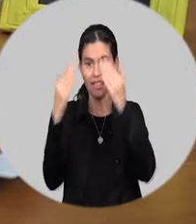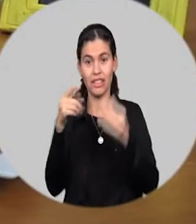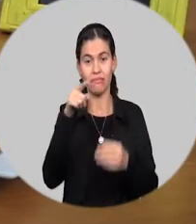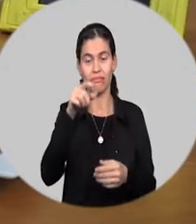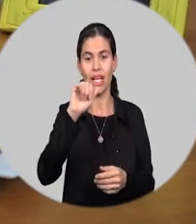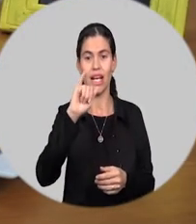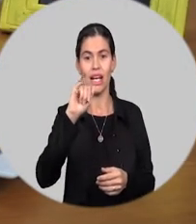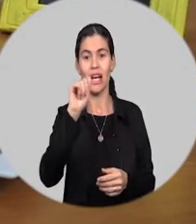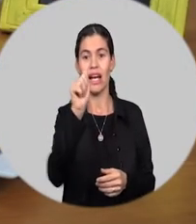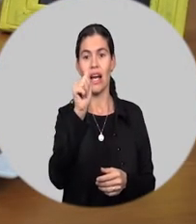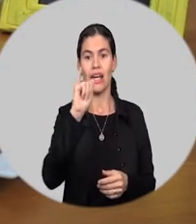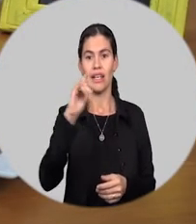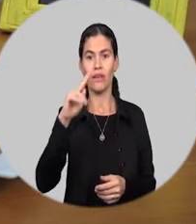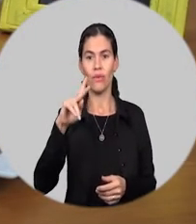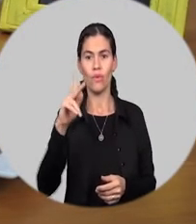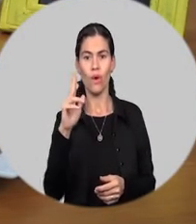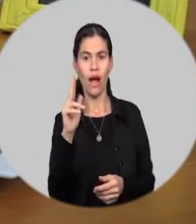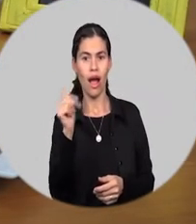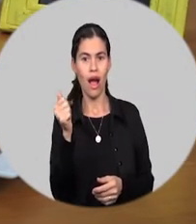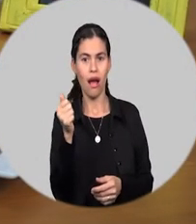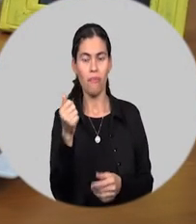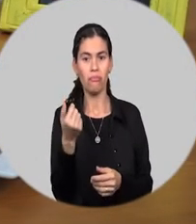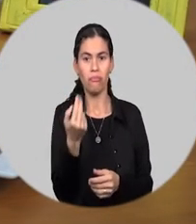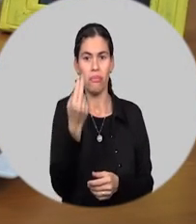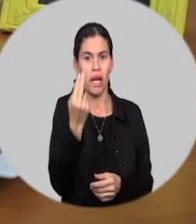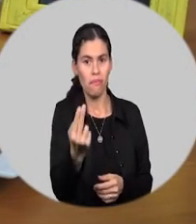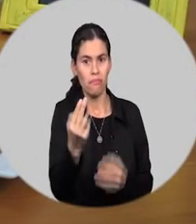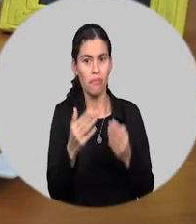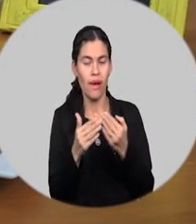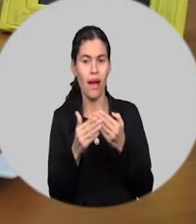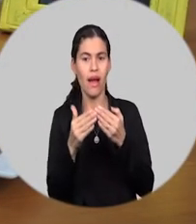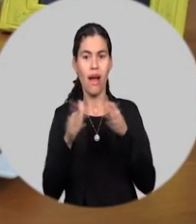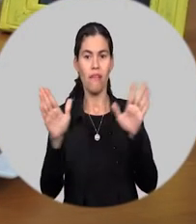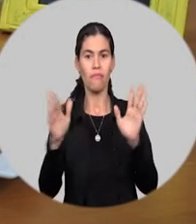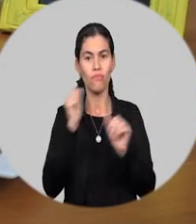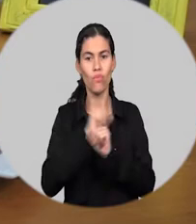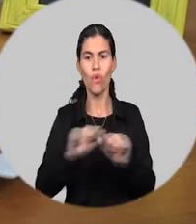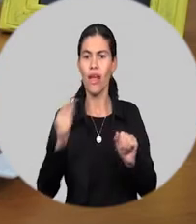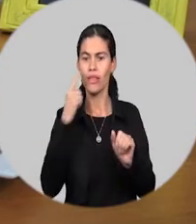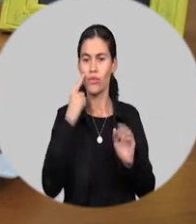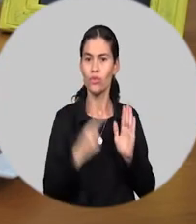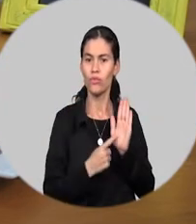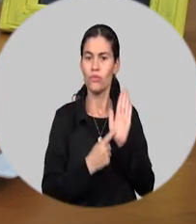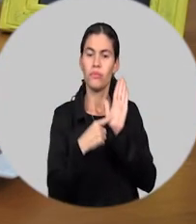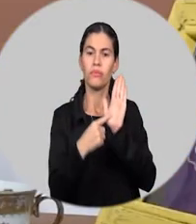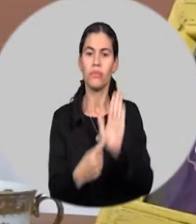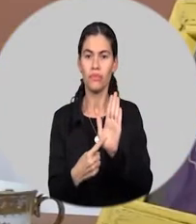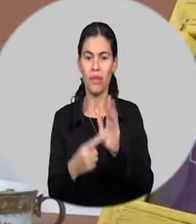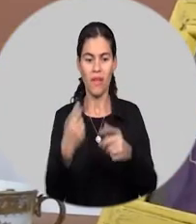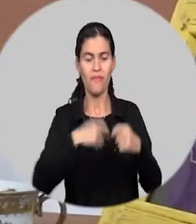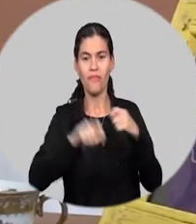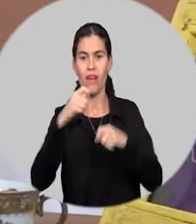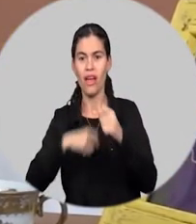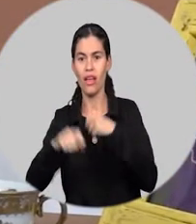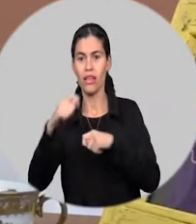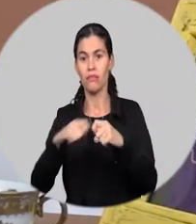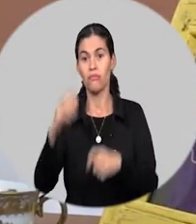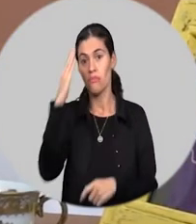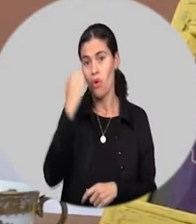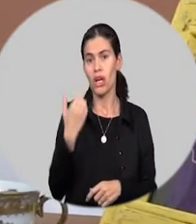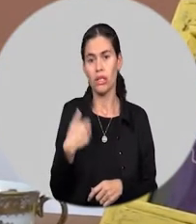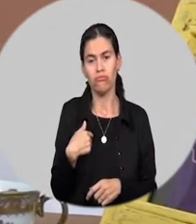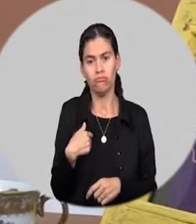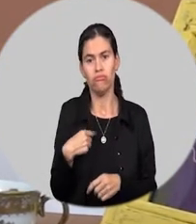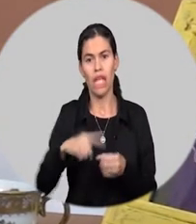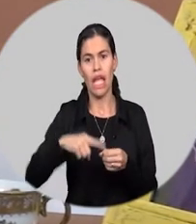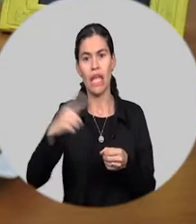al programa por hacer posible que yo pueda mostrar mis productos, ya que soy